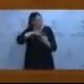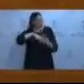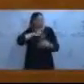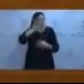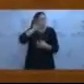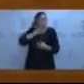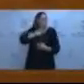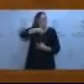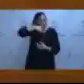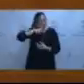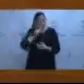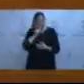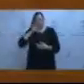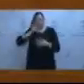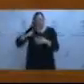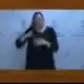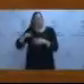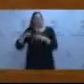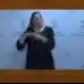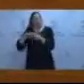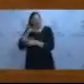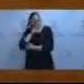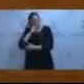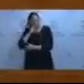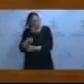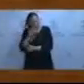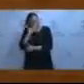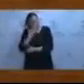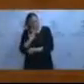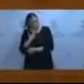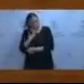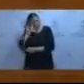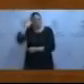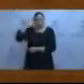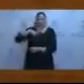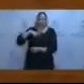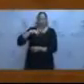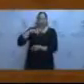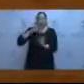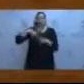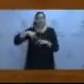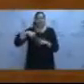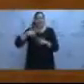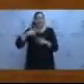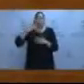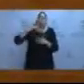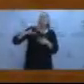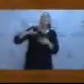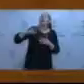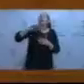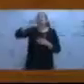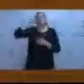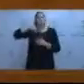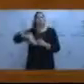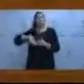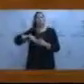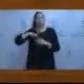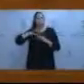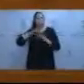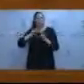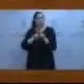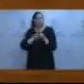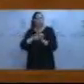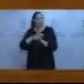a los socialistas. Se trata de ver quién queda como el malo de la película. Mientras tanto,